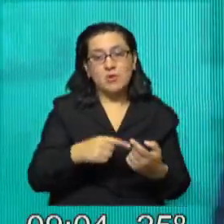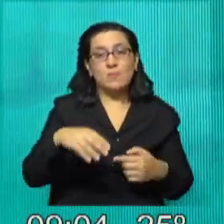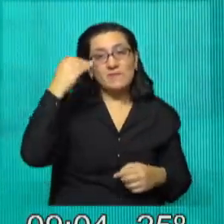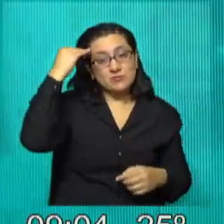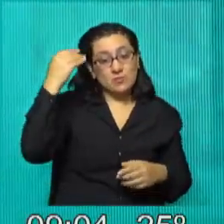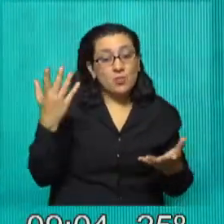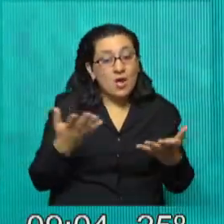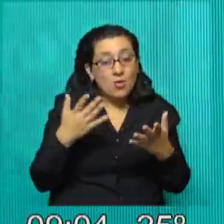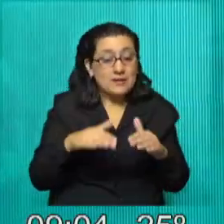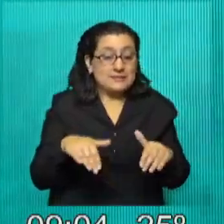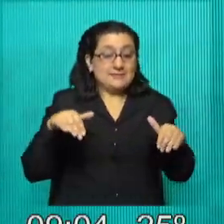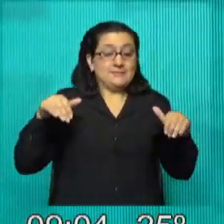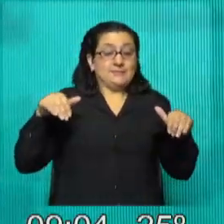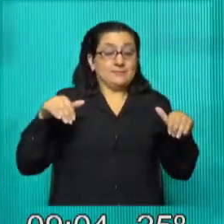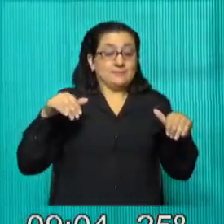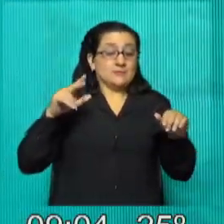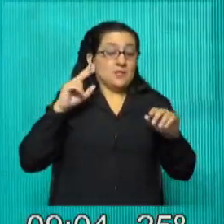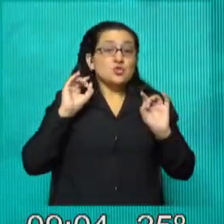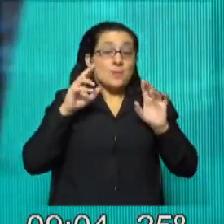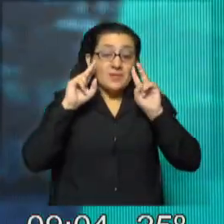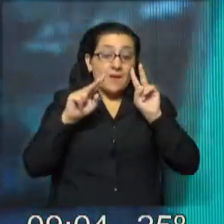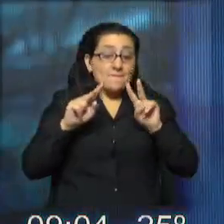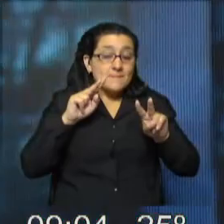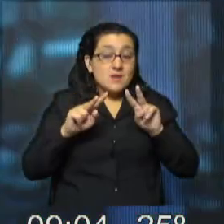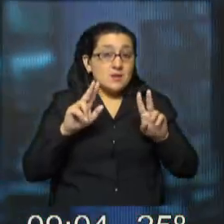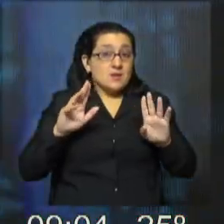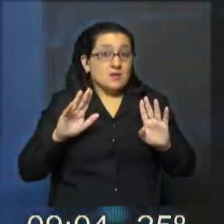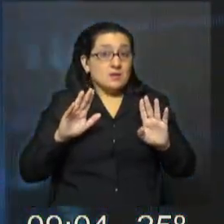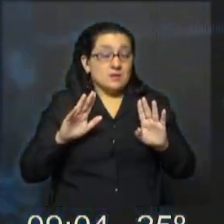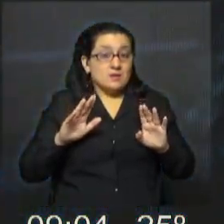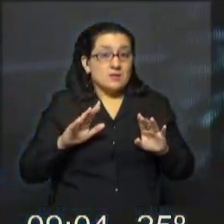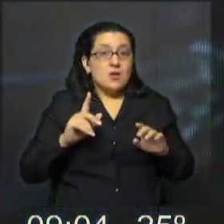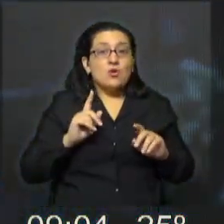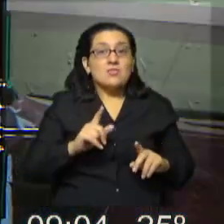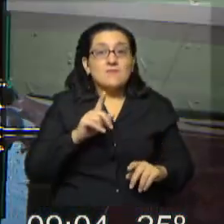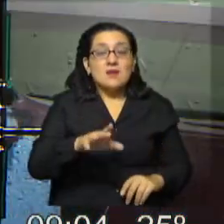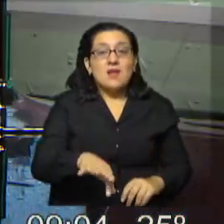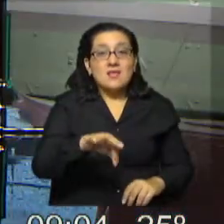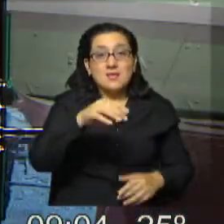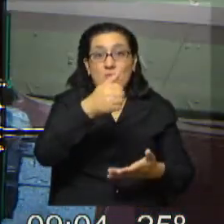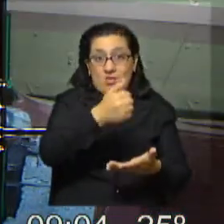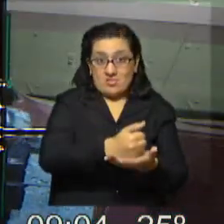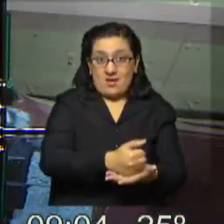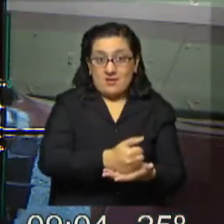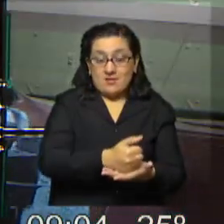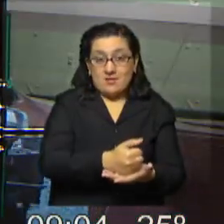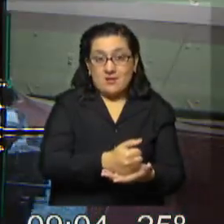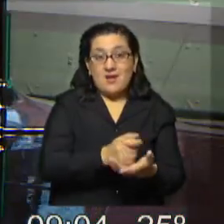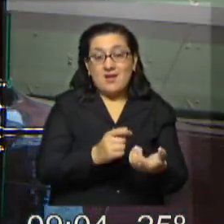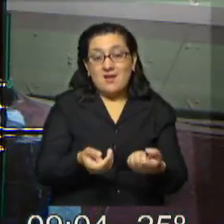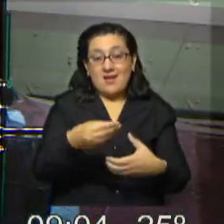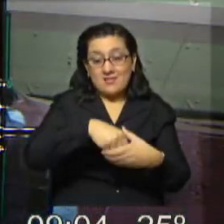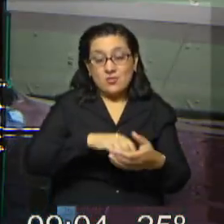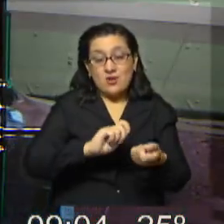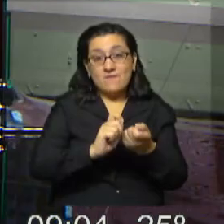huir, si puede, y creo que los que tienen que optar por estar dentro de la reforma en este